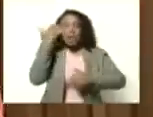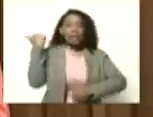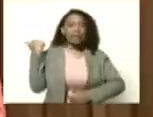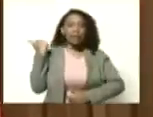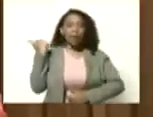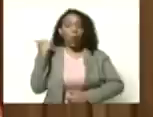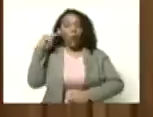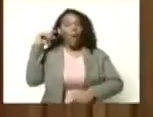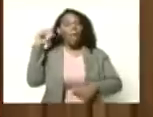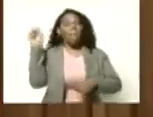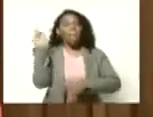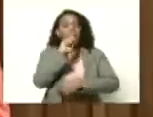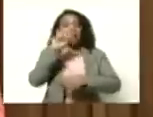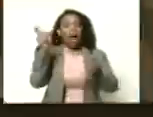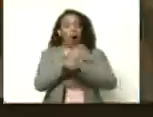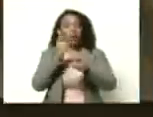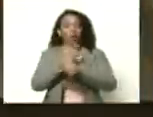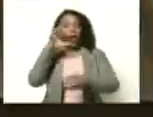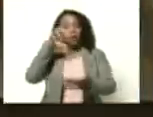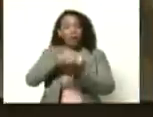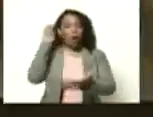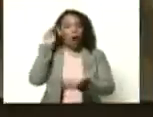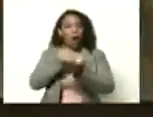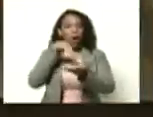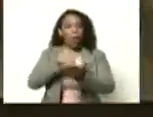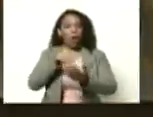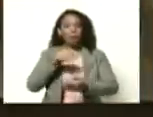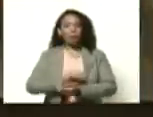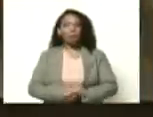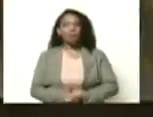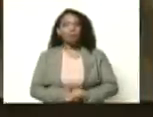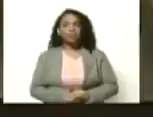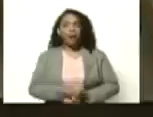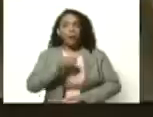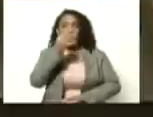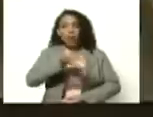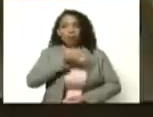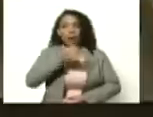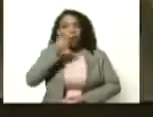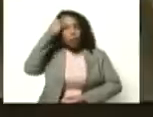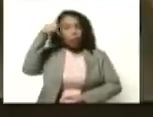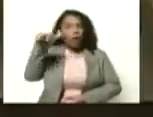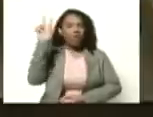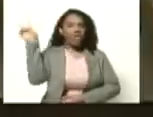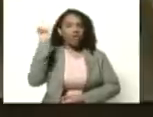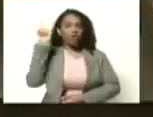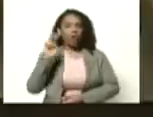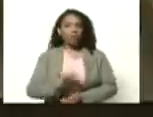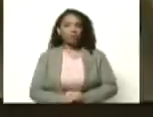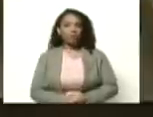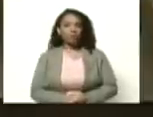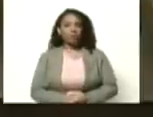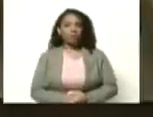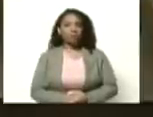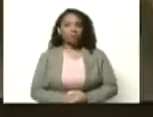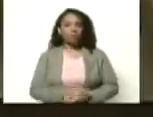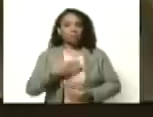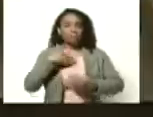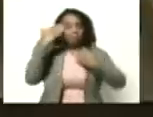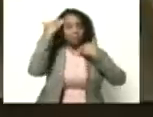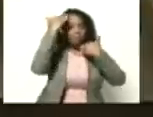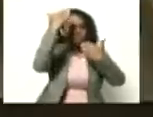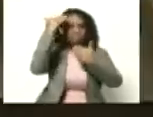maracay estado aragua vamos escuchar buenas tardes pueblos de venezuela mi salud y mi